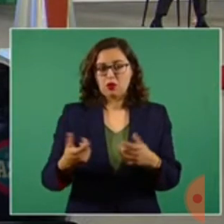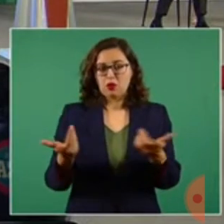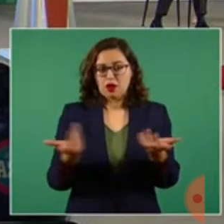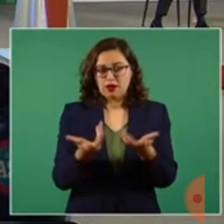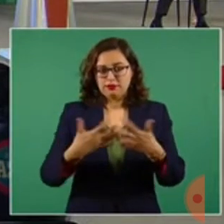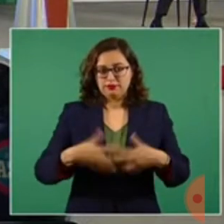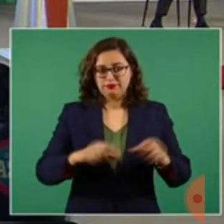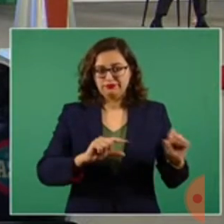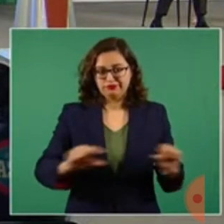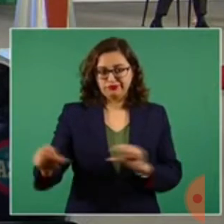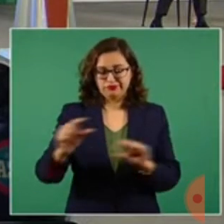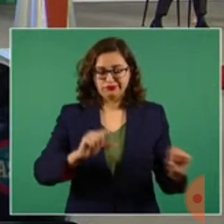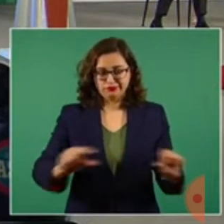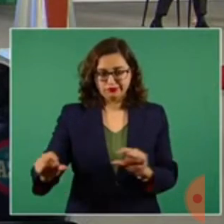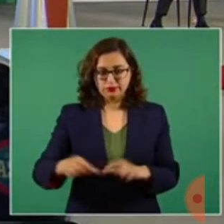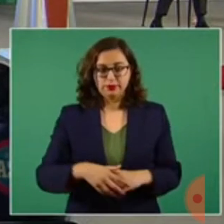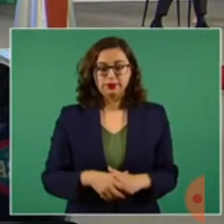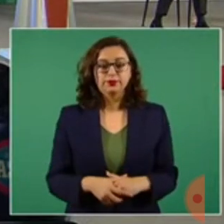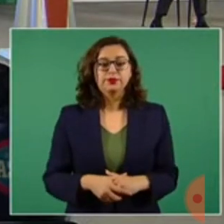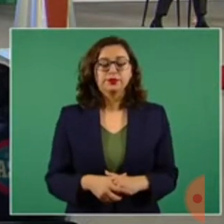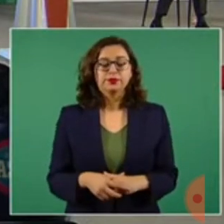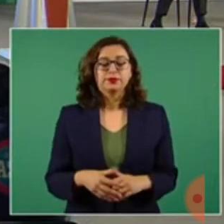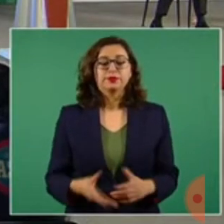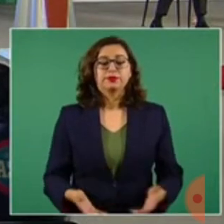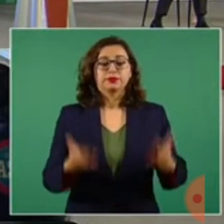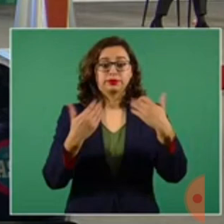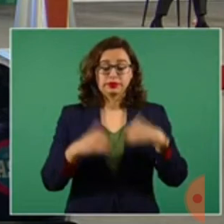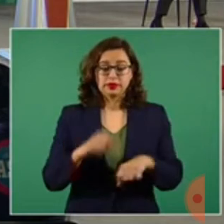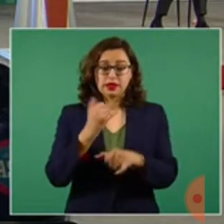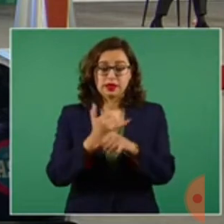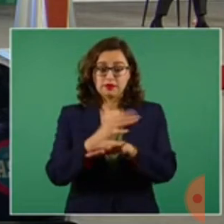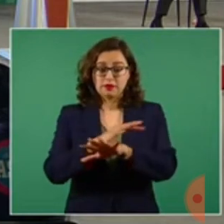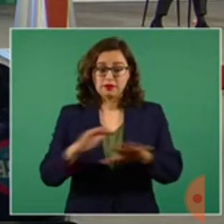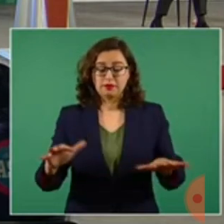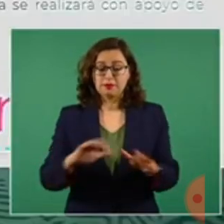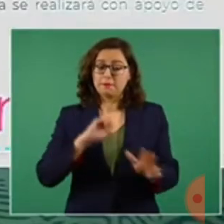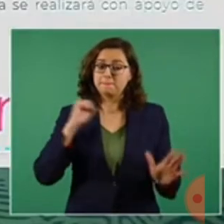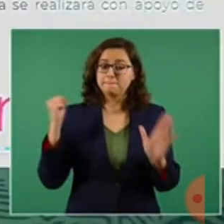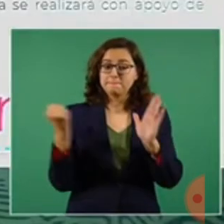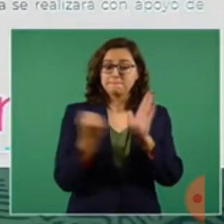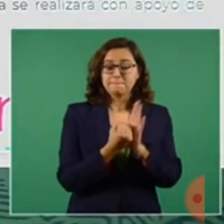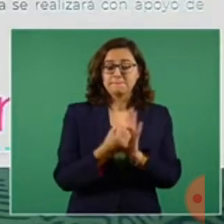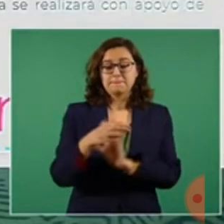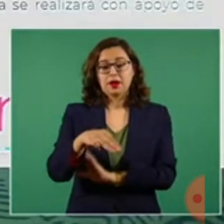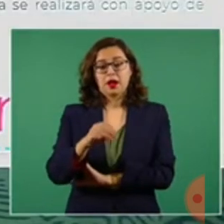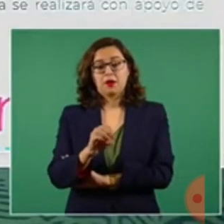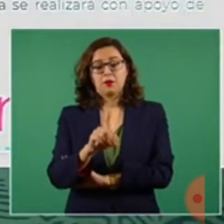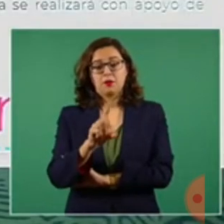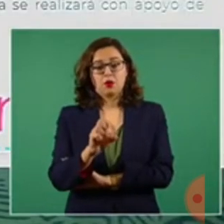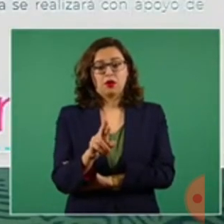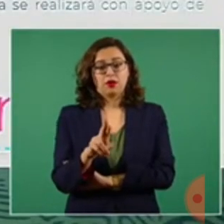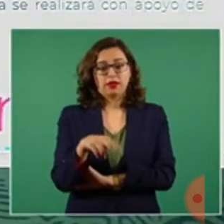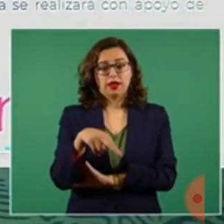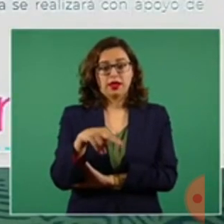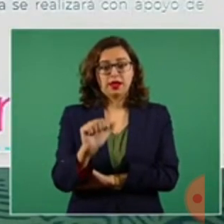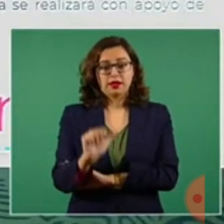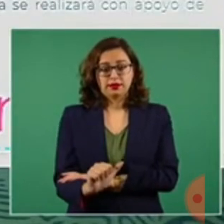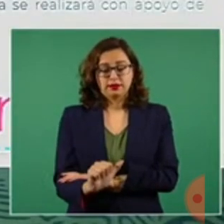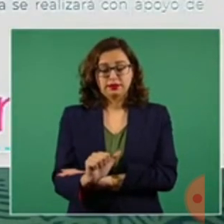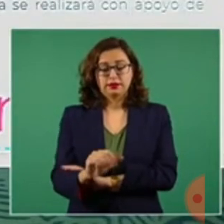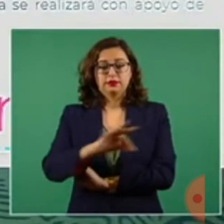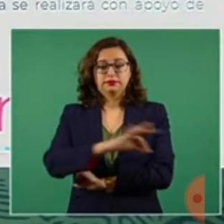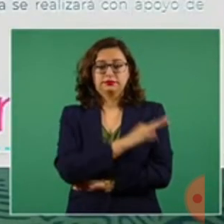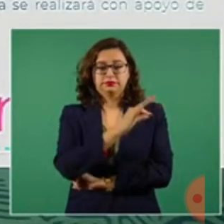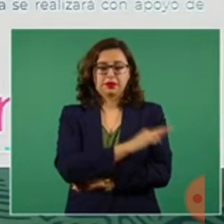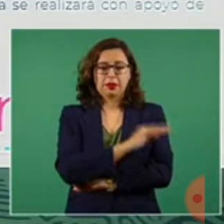Informarles que la vacuna Moderna, cuya tecnología es ARN mensajero, similar a